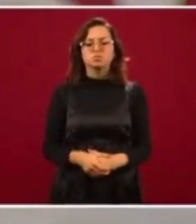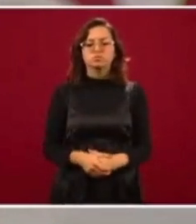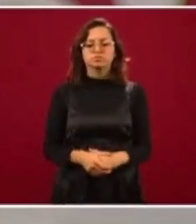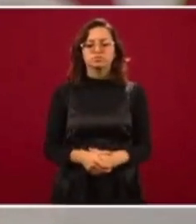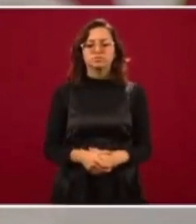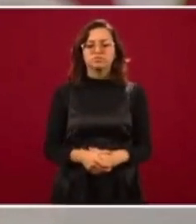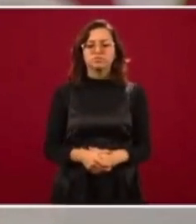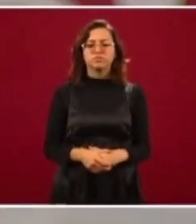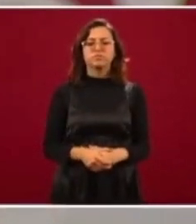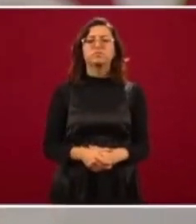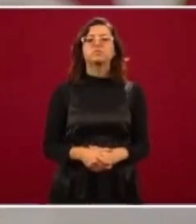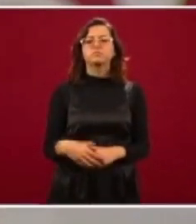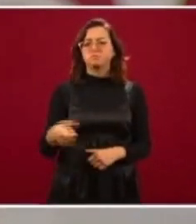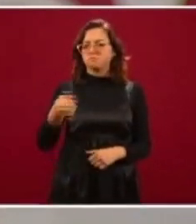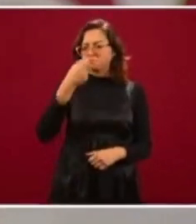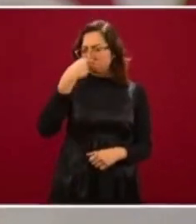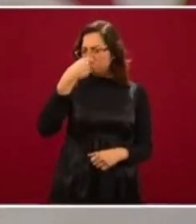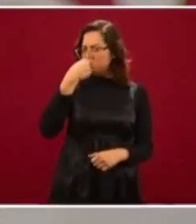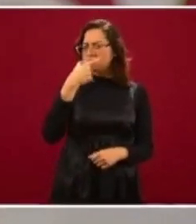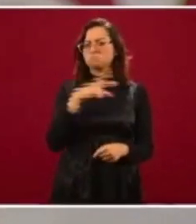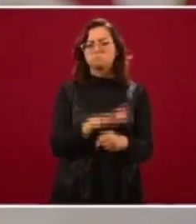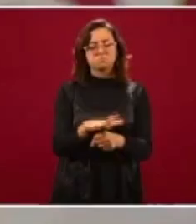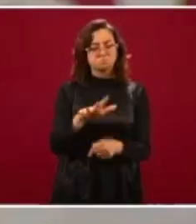los medicamentos necesarios